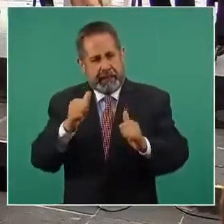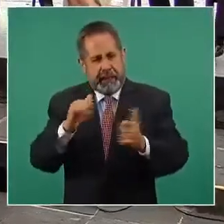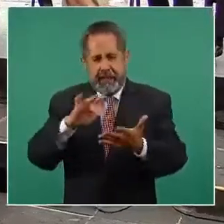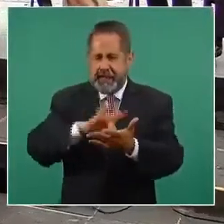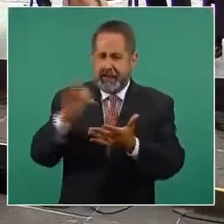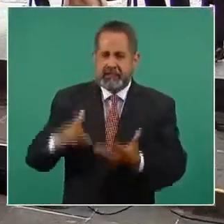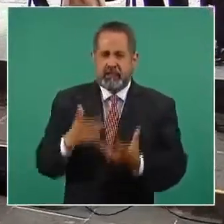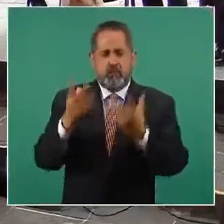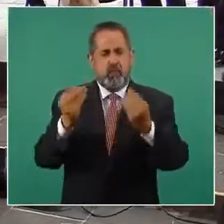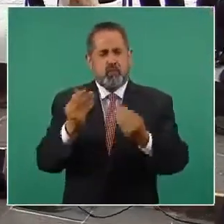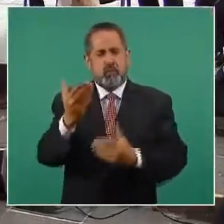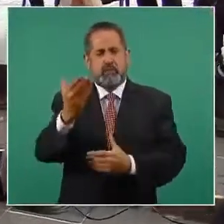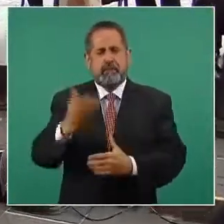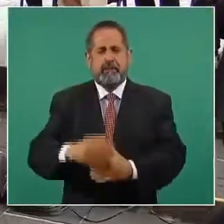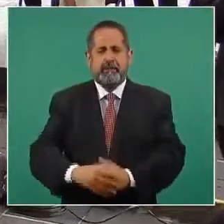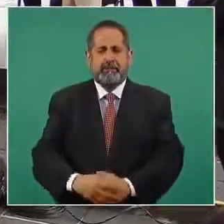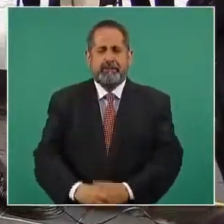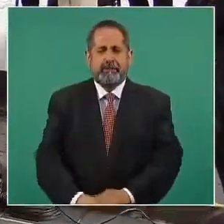gracias.